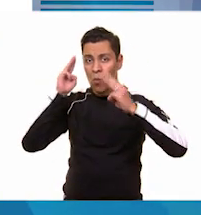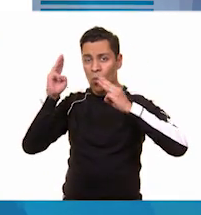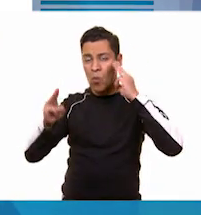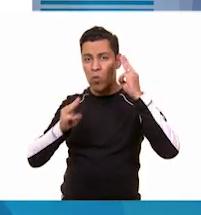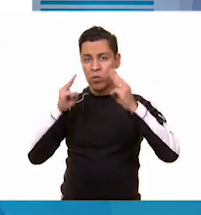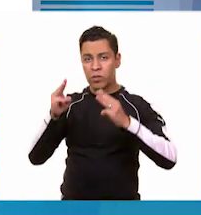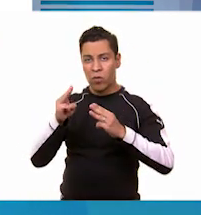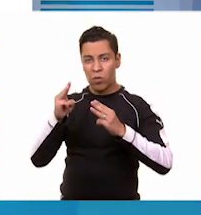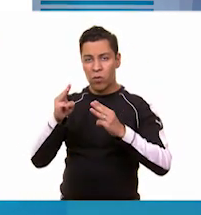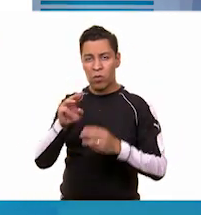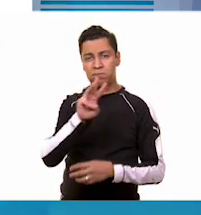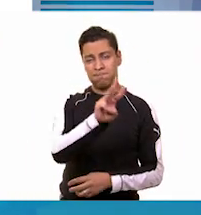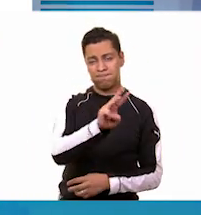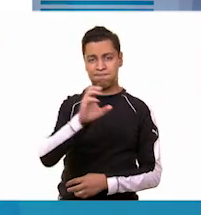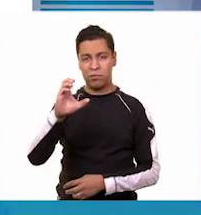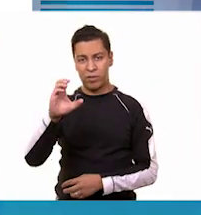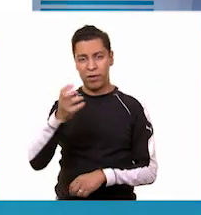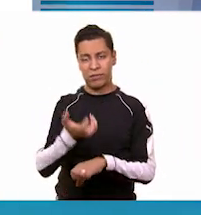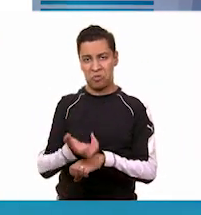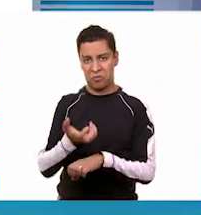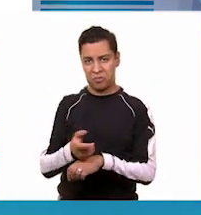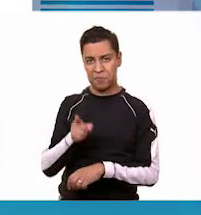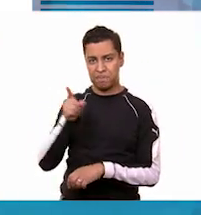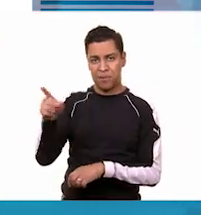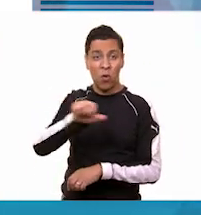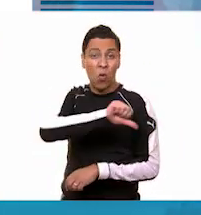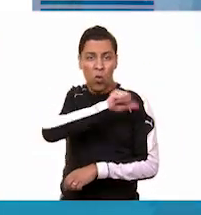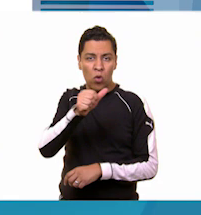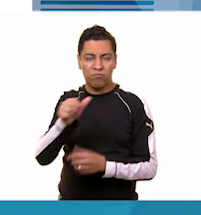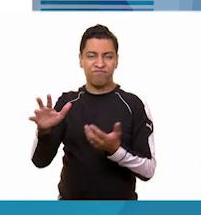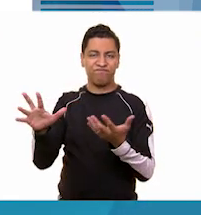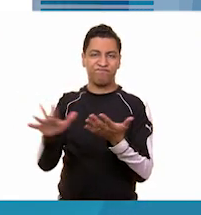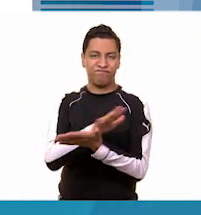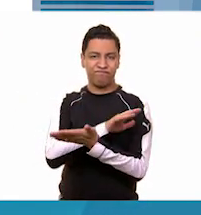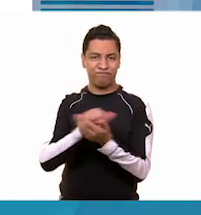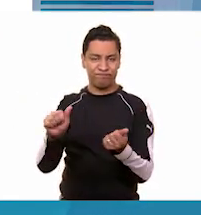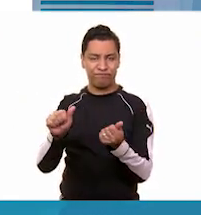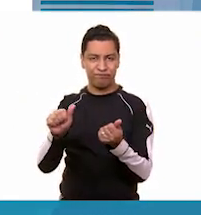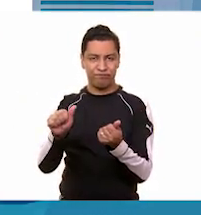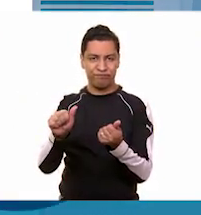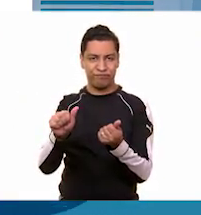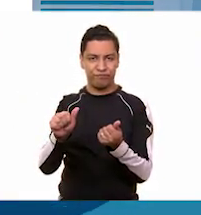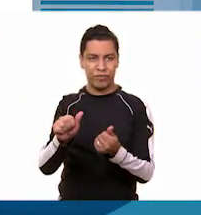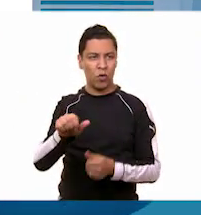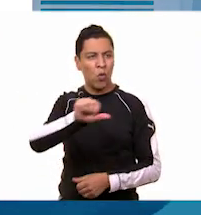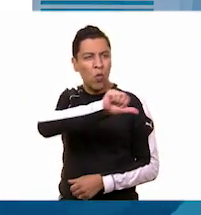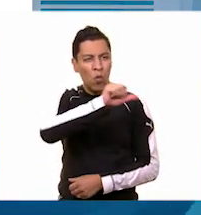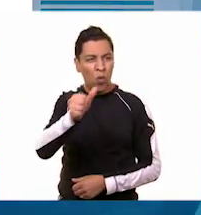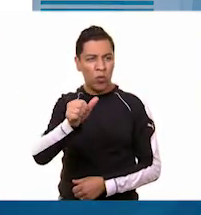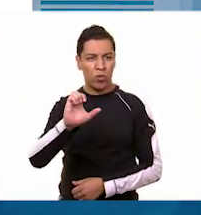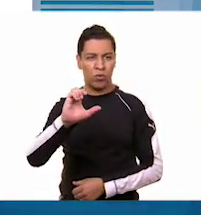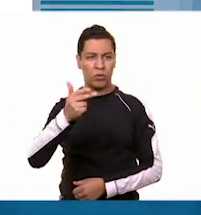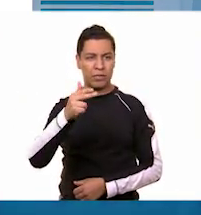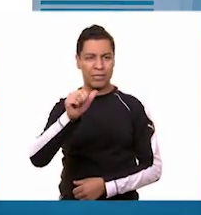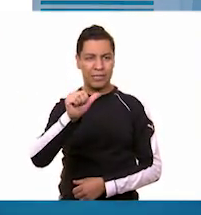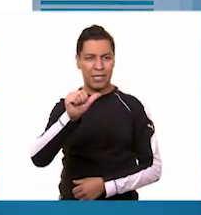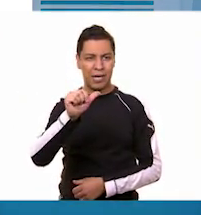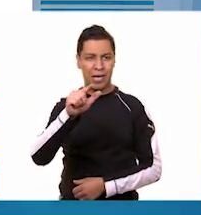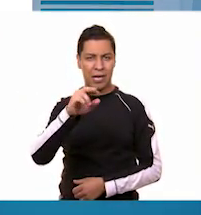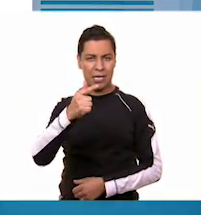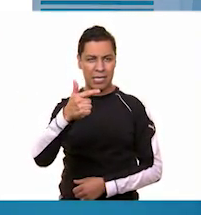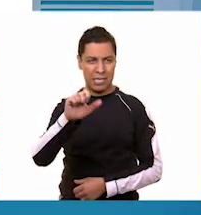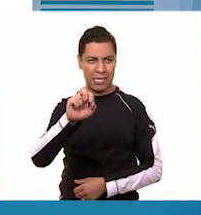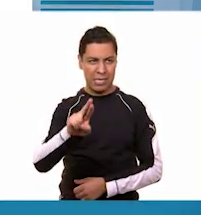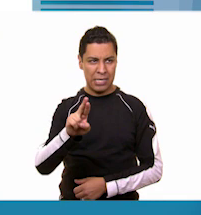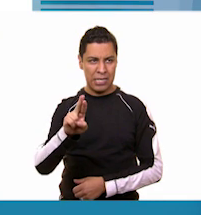Washington. Otros 2 transbordadores resultaron destruidos durante sus misiones. El Challenger se desintegró al reingresar a